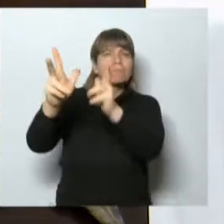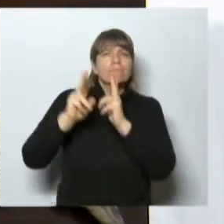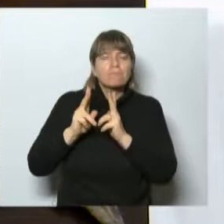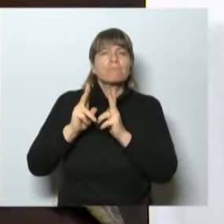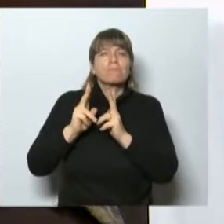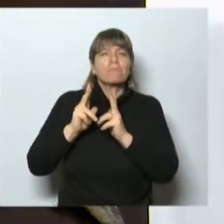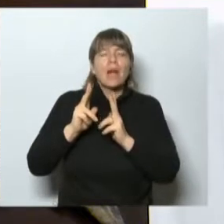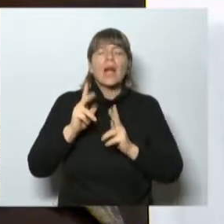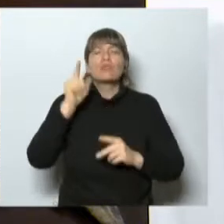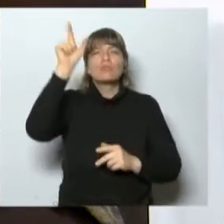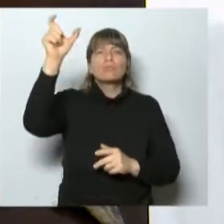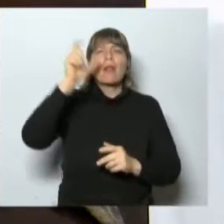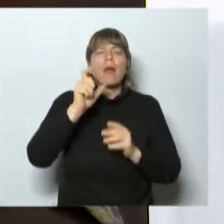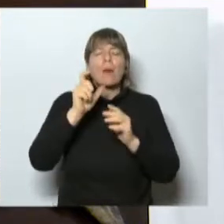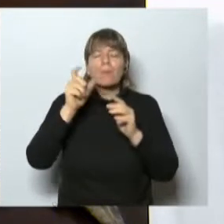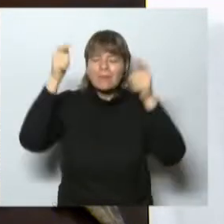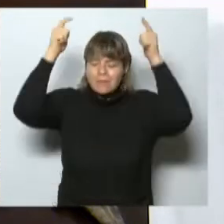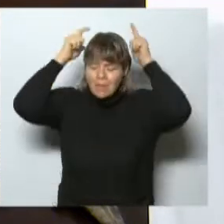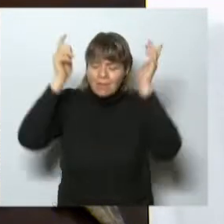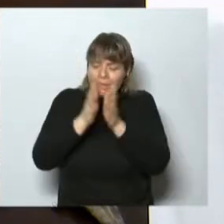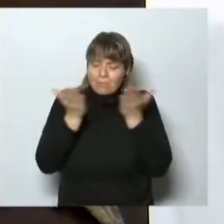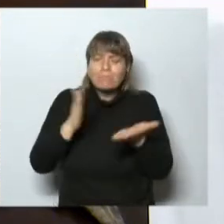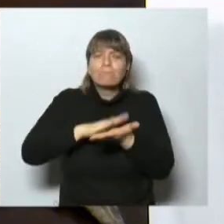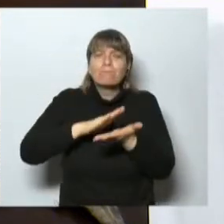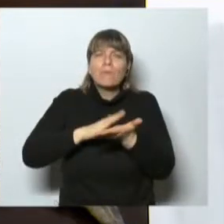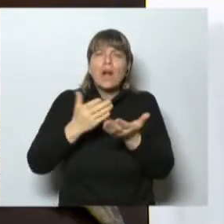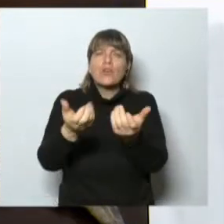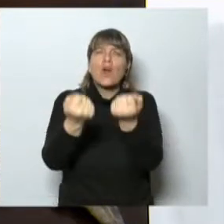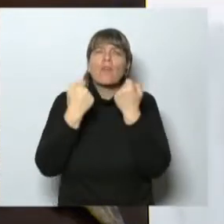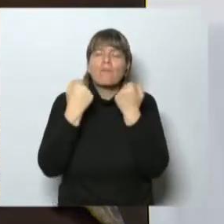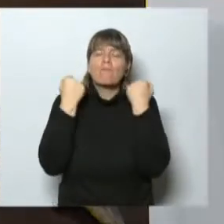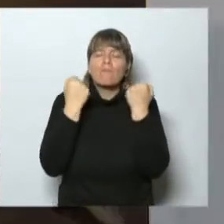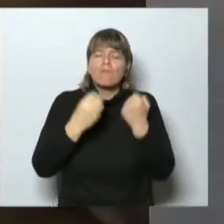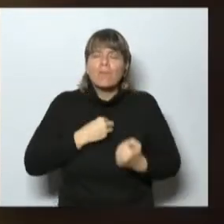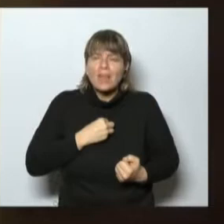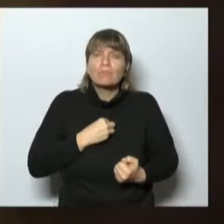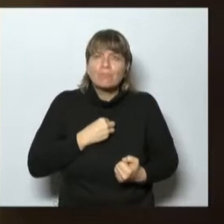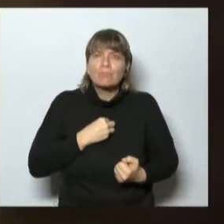nosotros y su palabra santa nos da la gracia para sostener nuestra fe.